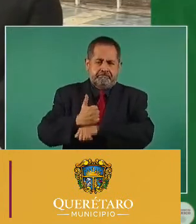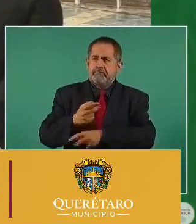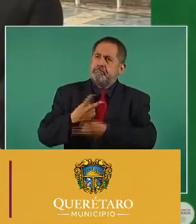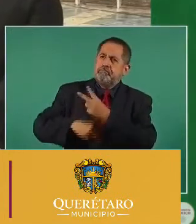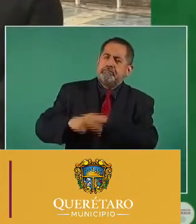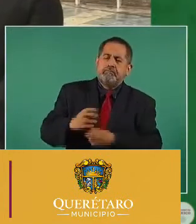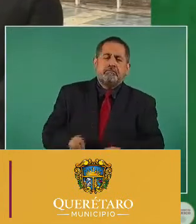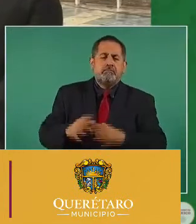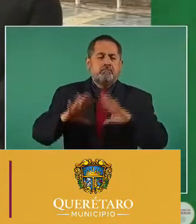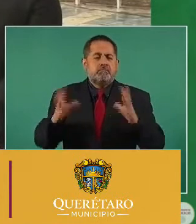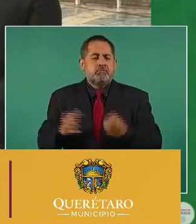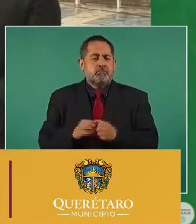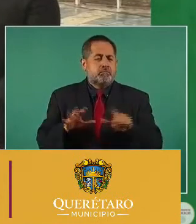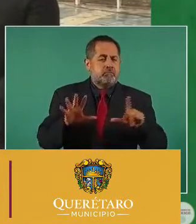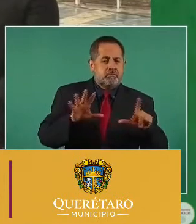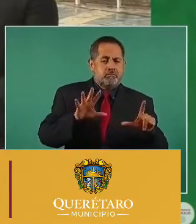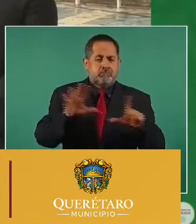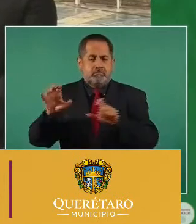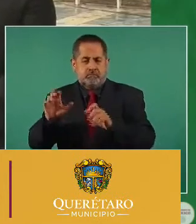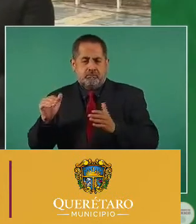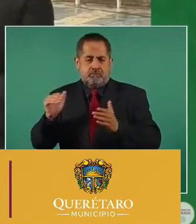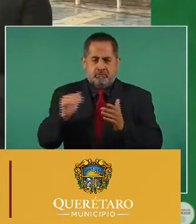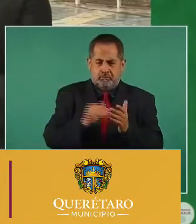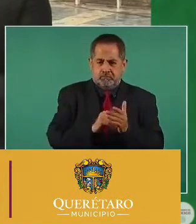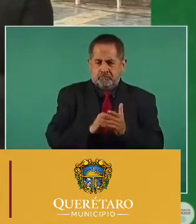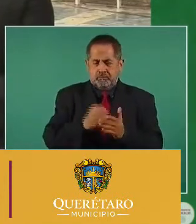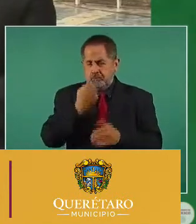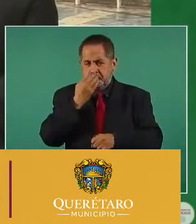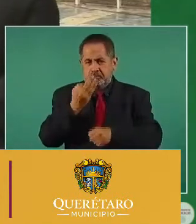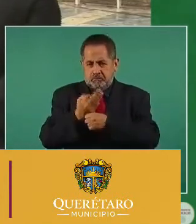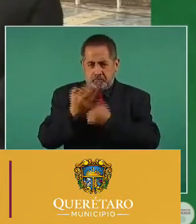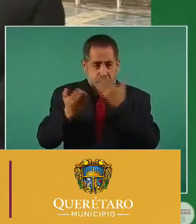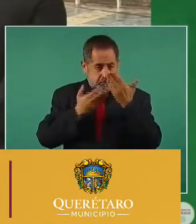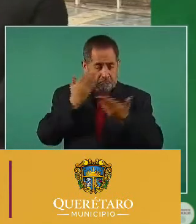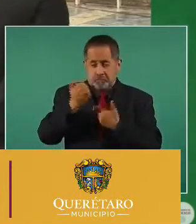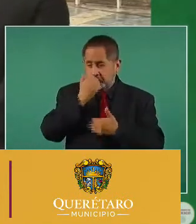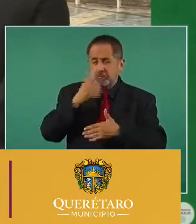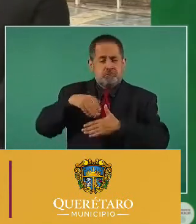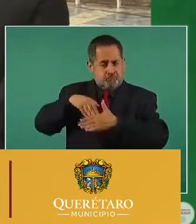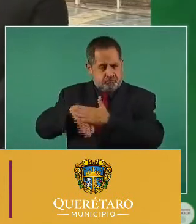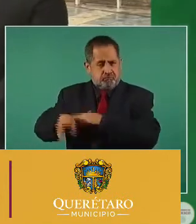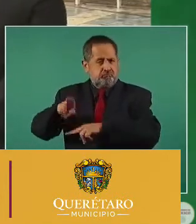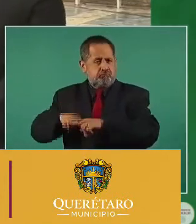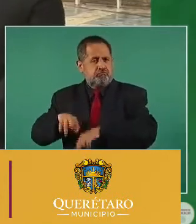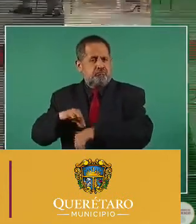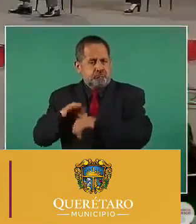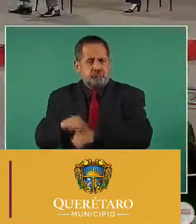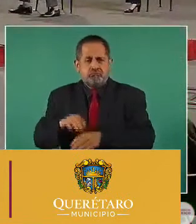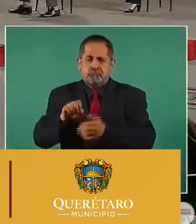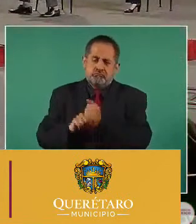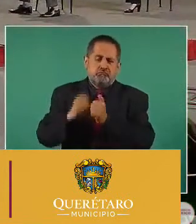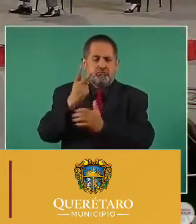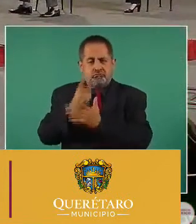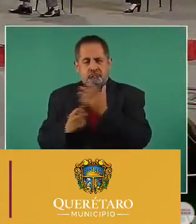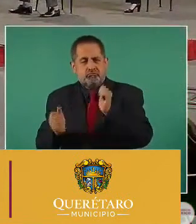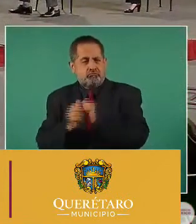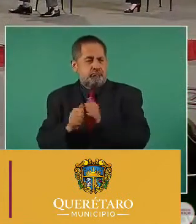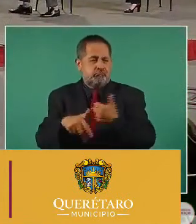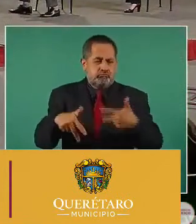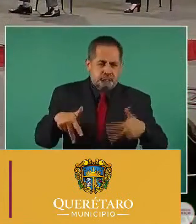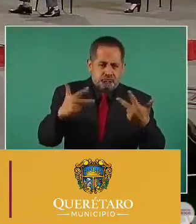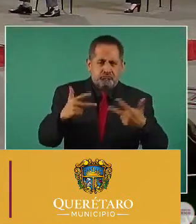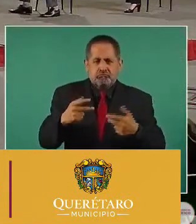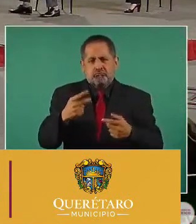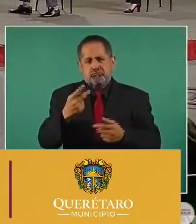recibir casi 700,000 estudiantes de manera presencial, de manera híbrida y también a